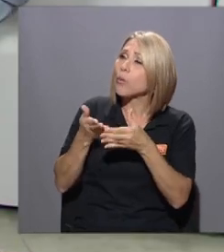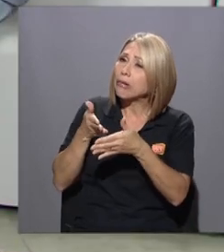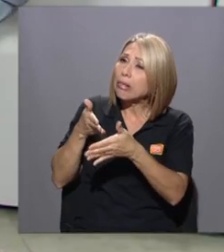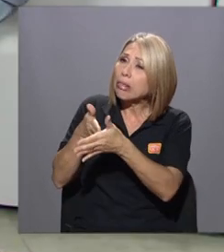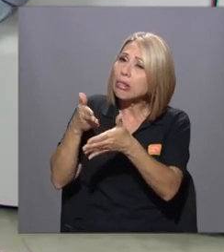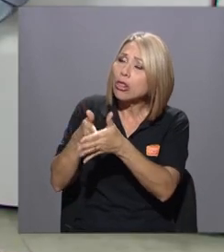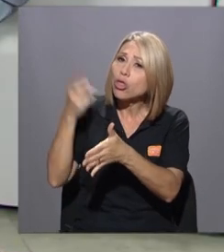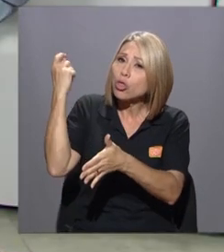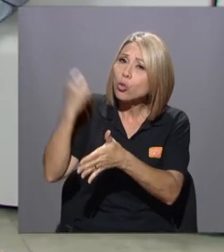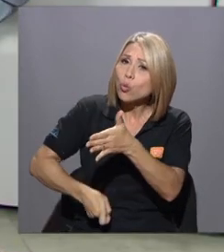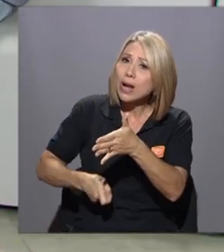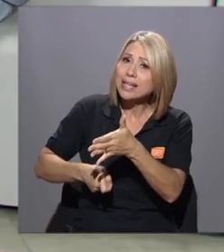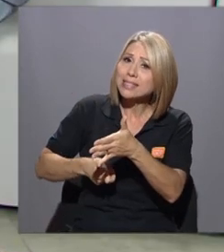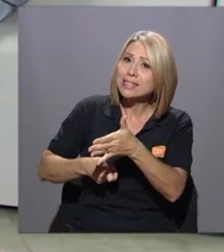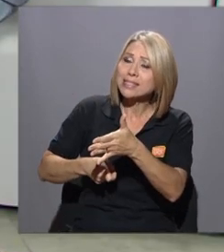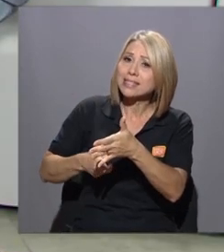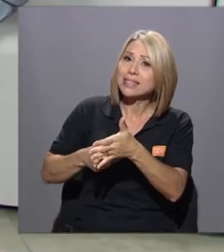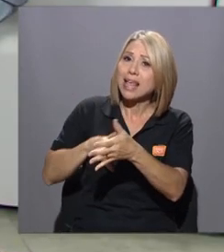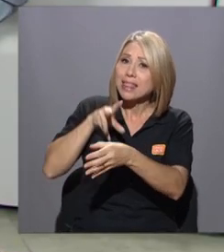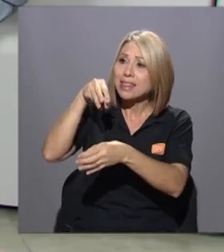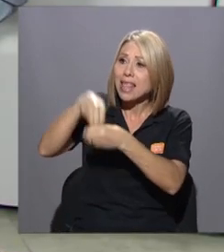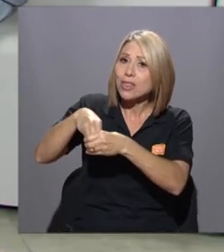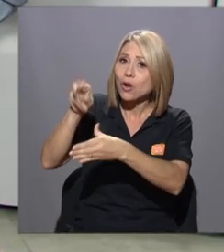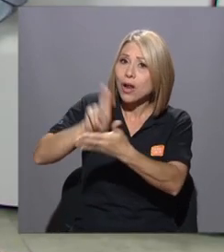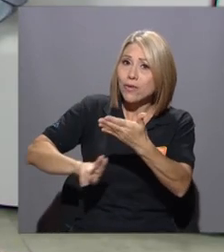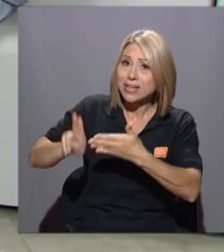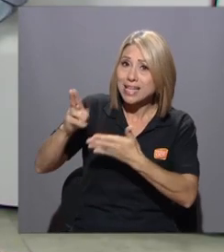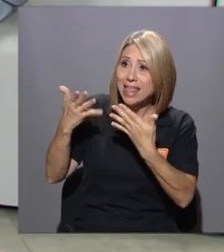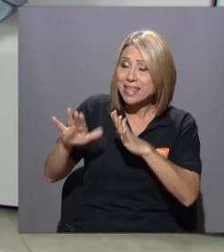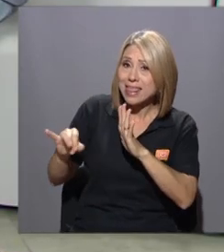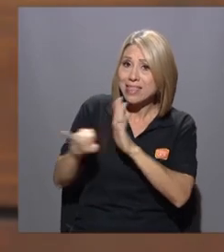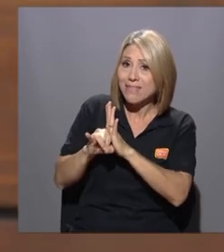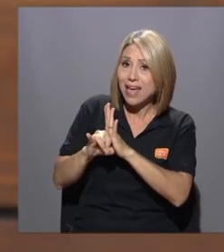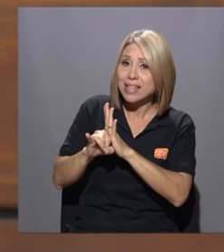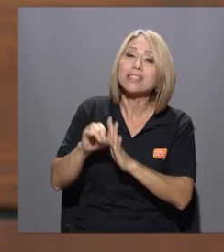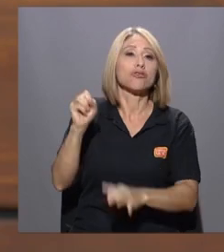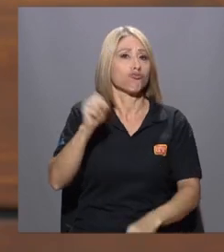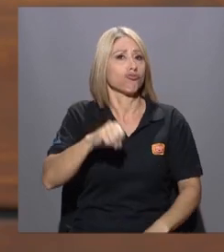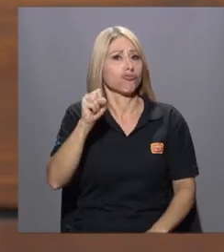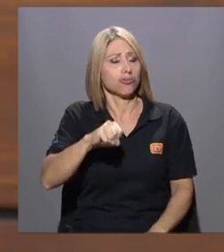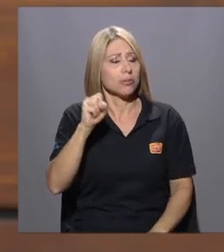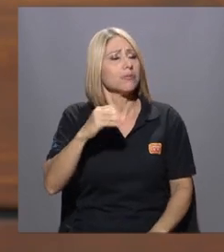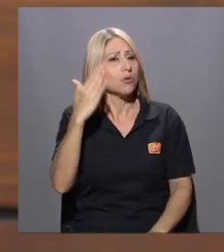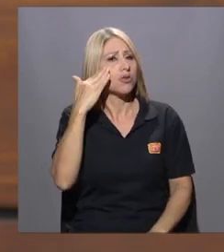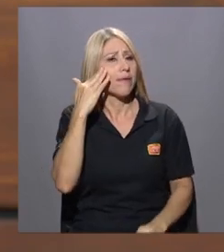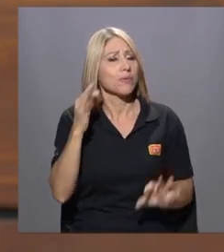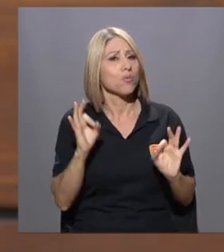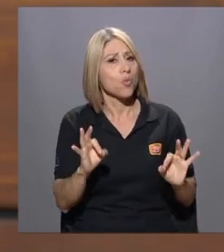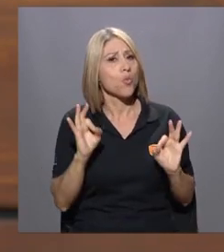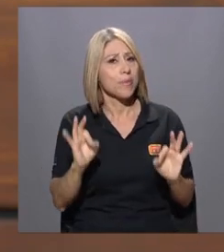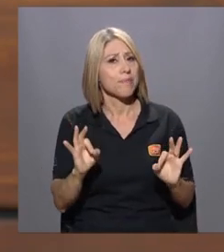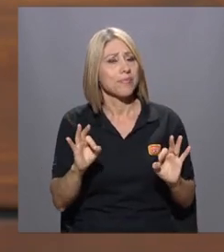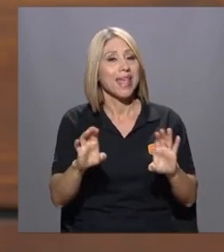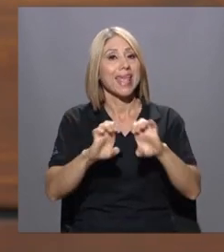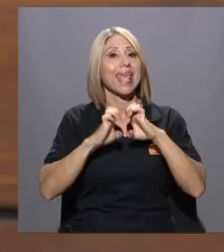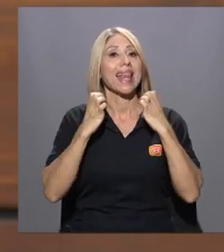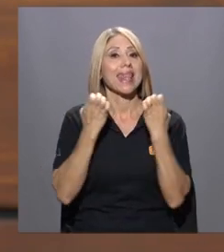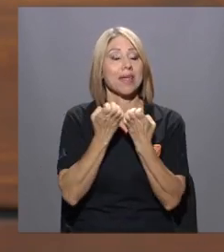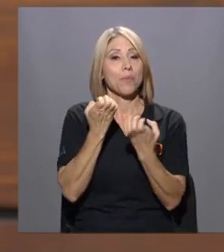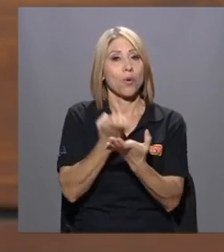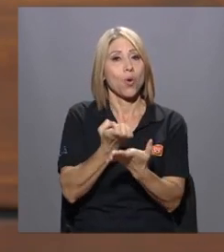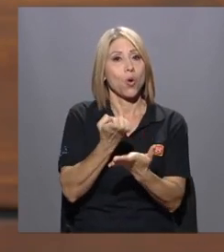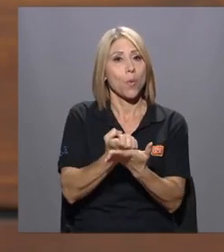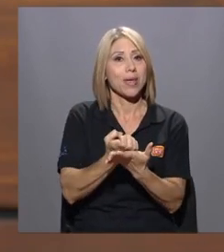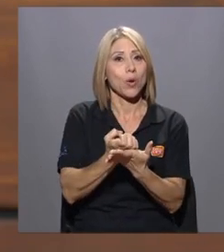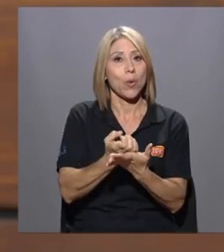¿Las tiene identificadas? Sí, por supuesto, ¿verdad? Sobre todo, lo sabemos muy bien, que el equipo económico